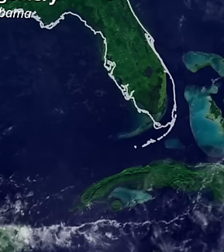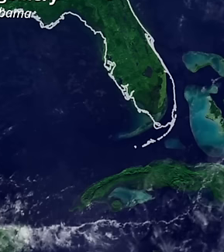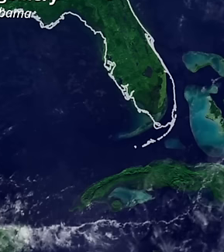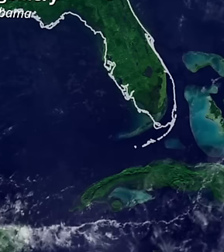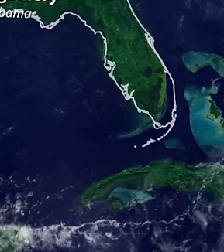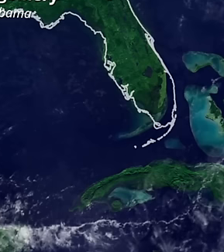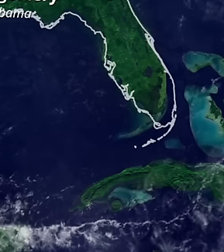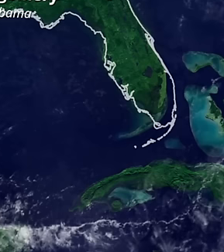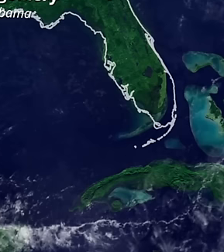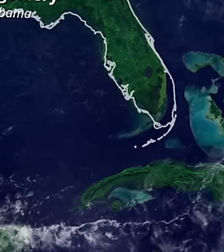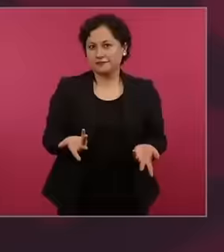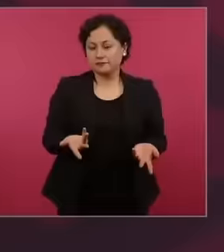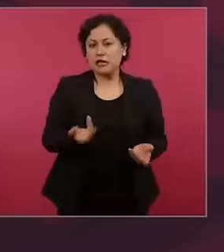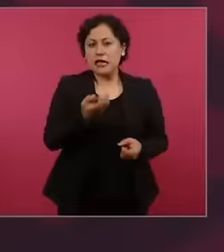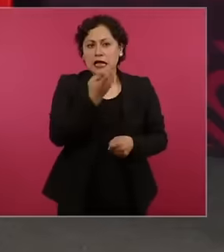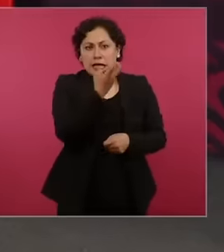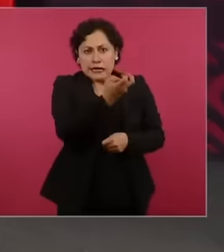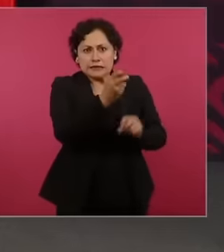revisión constante,